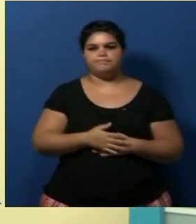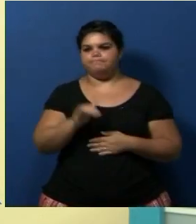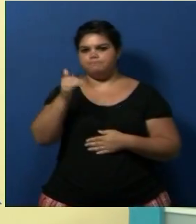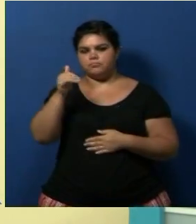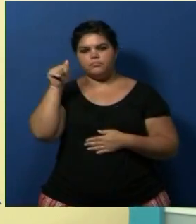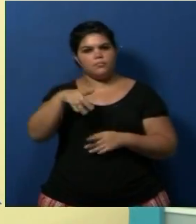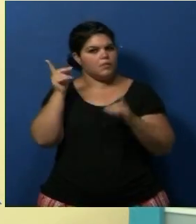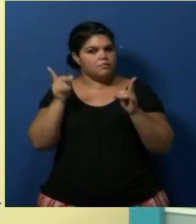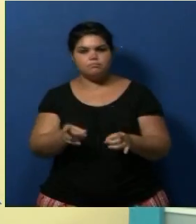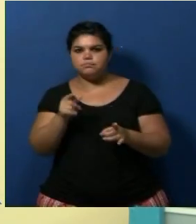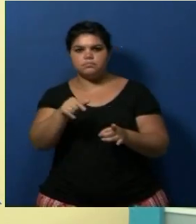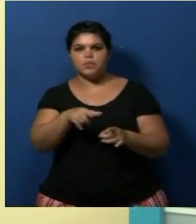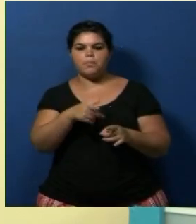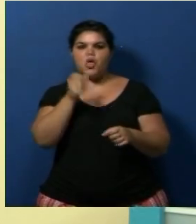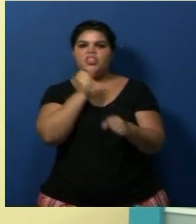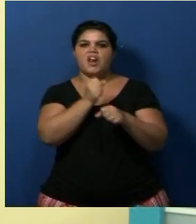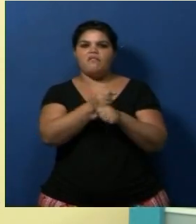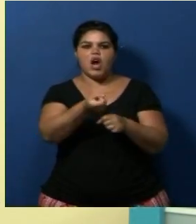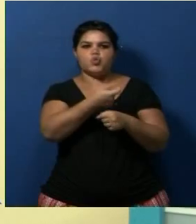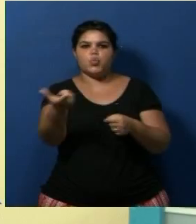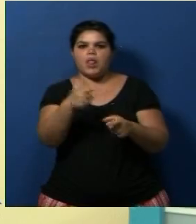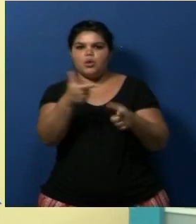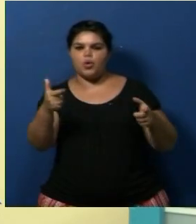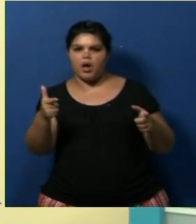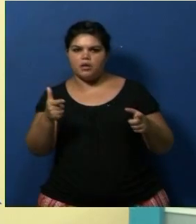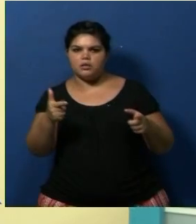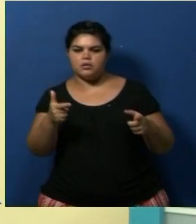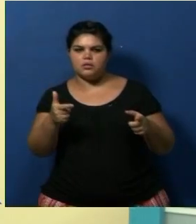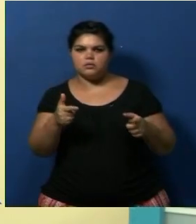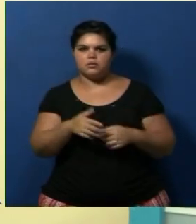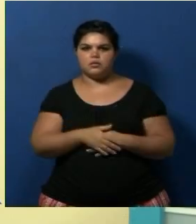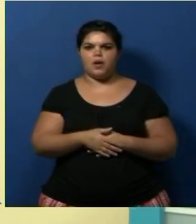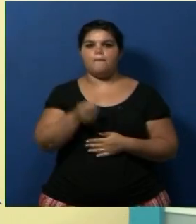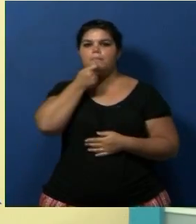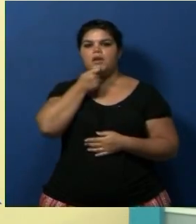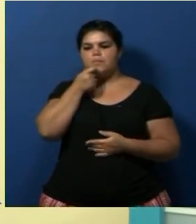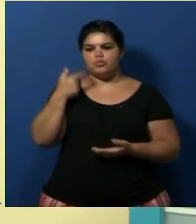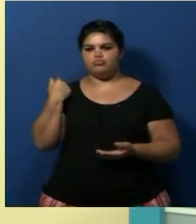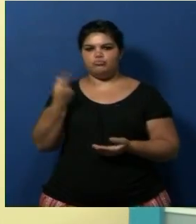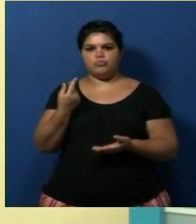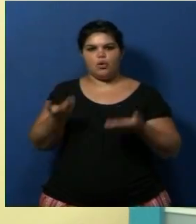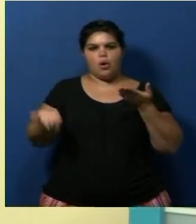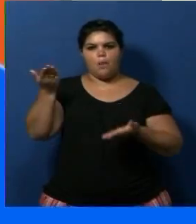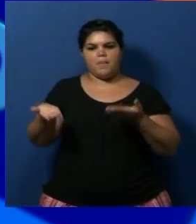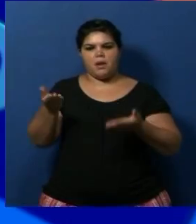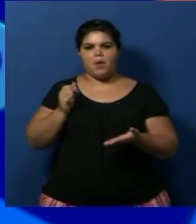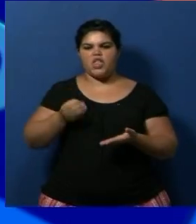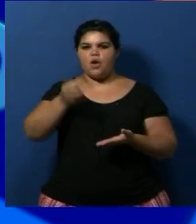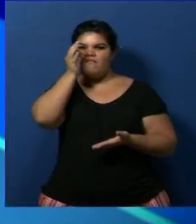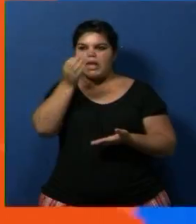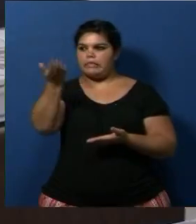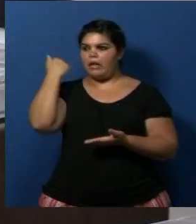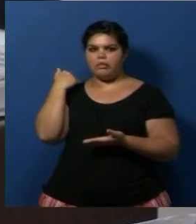Claro. Como vos bien decías, las mujeres hemos ganado espacios si nosotros nos comparamos con 10 años atrás, 20 años atrás o